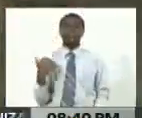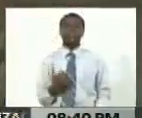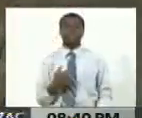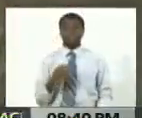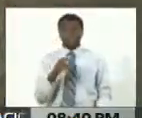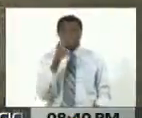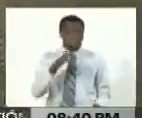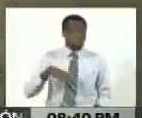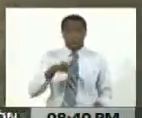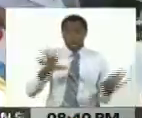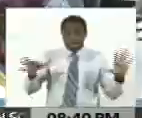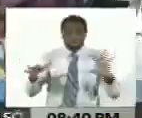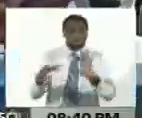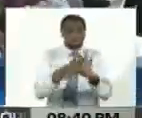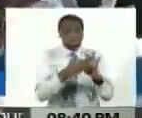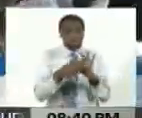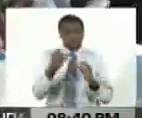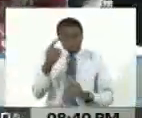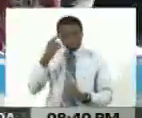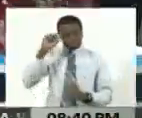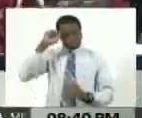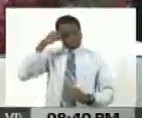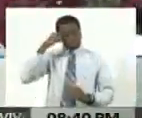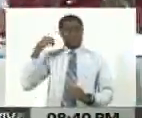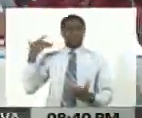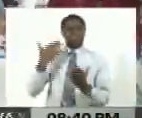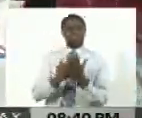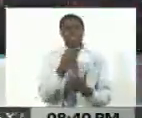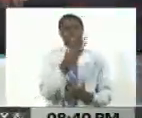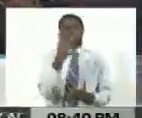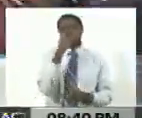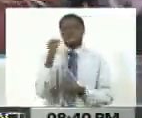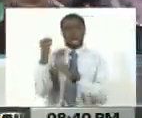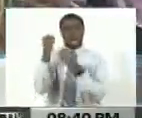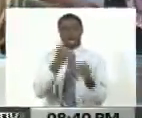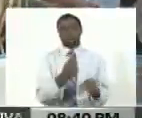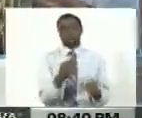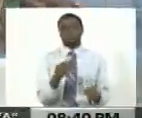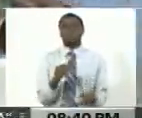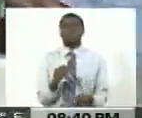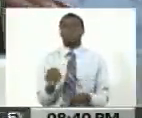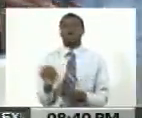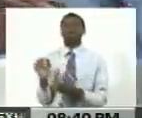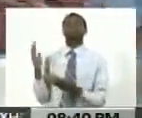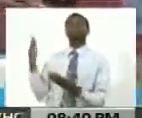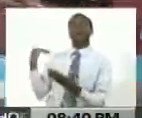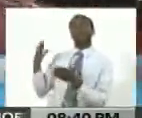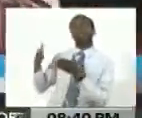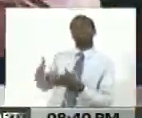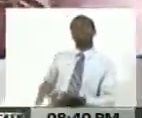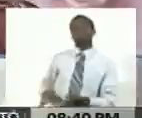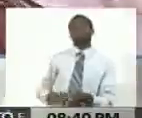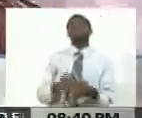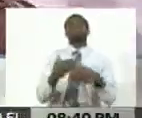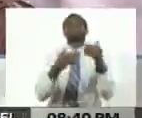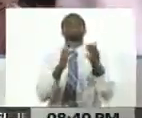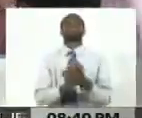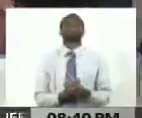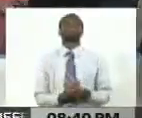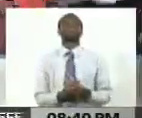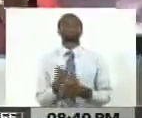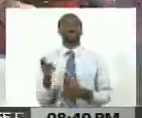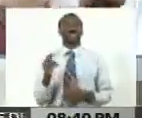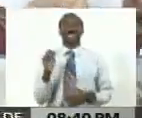su esencia al conmemorar los 32 años de su siembra. Para mí, Alí I es todo,